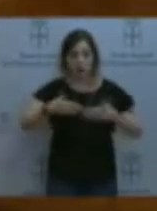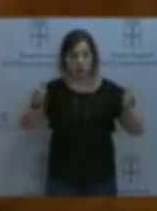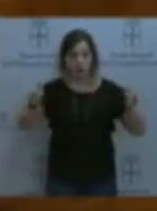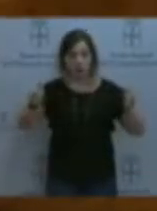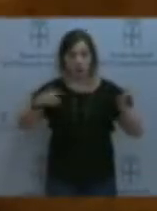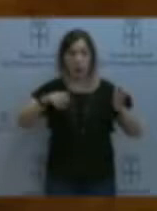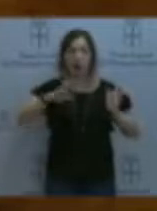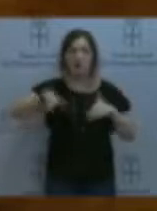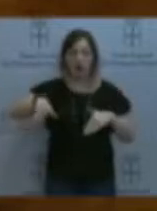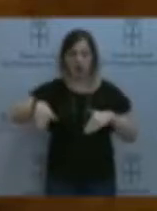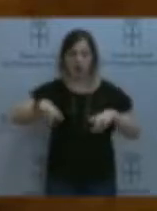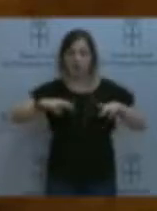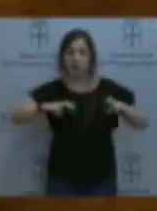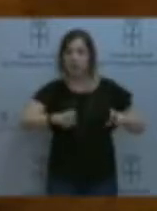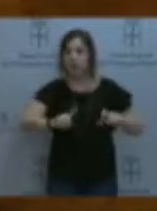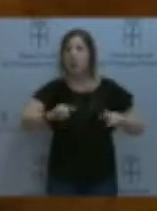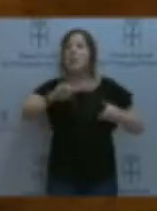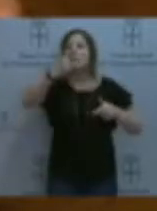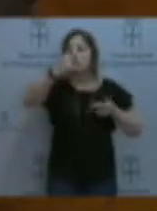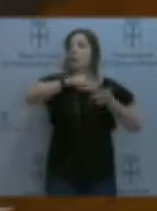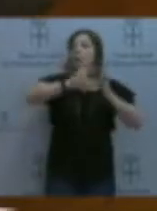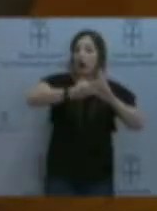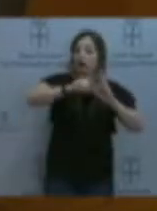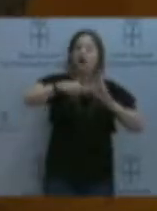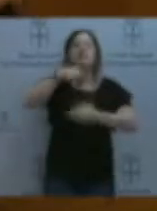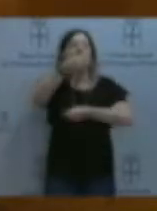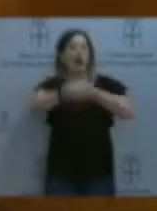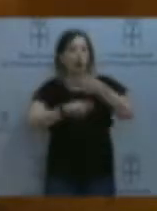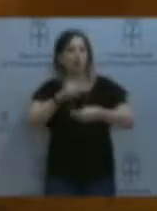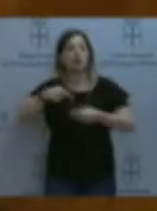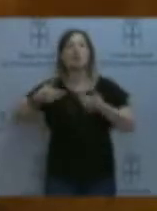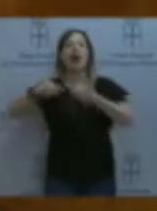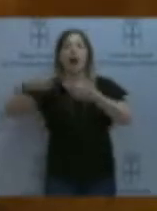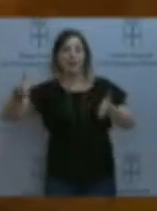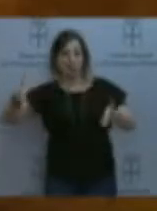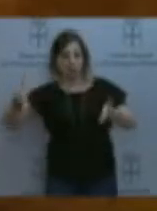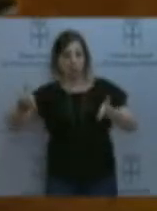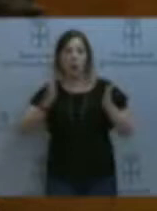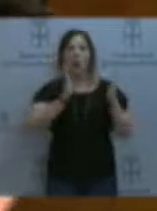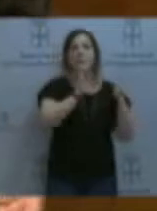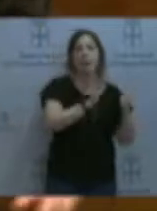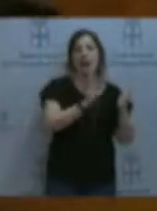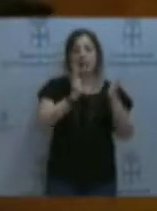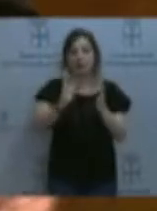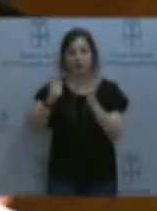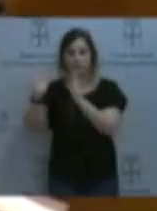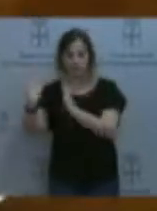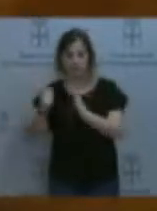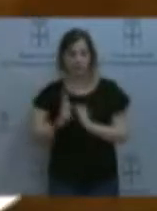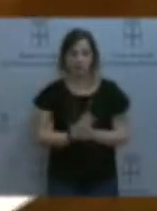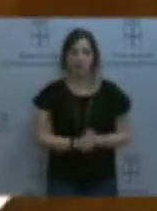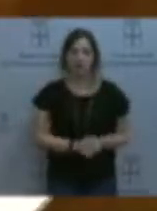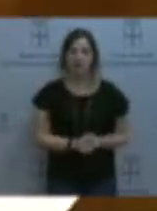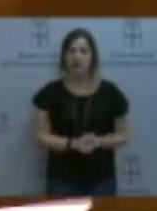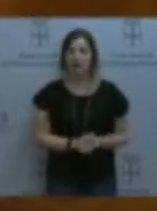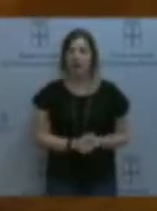después ejecutamos y después abrimos. Por partes. Como prometí. Bueno, no prometí,